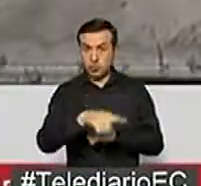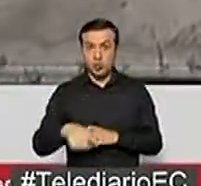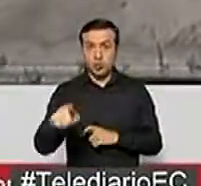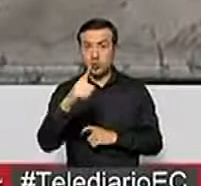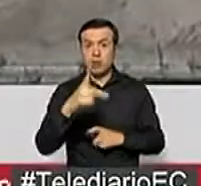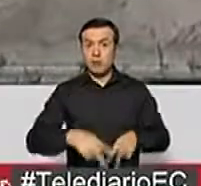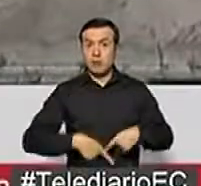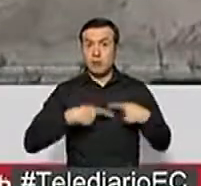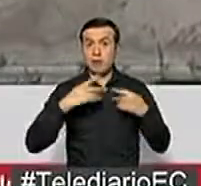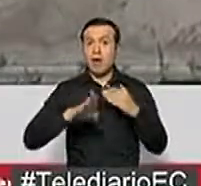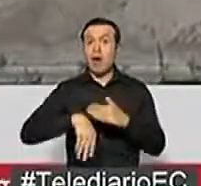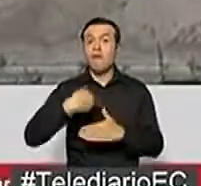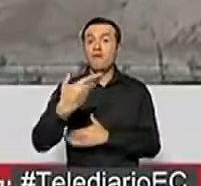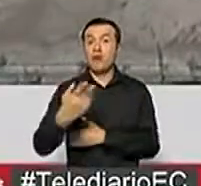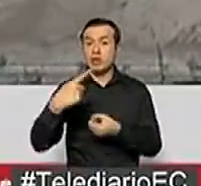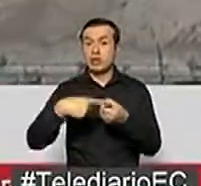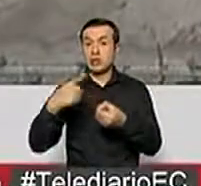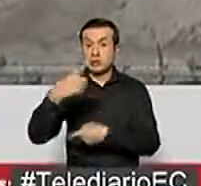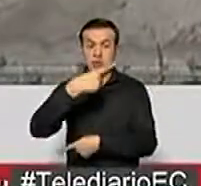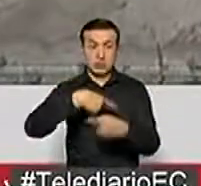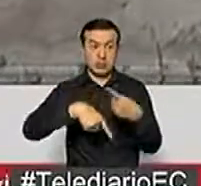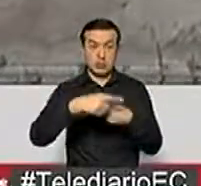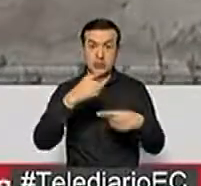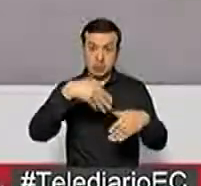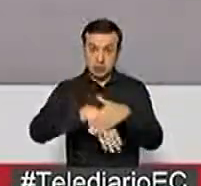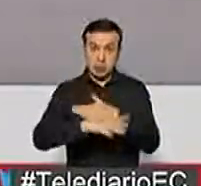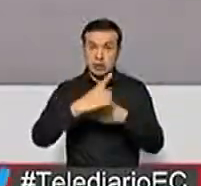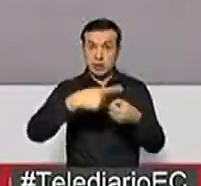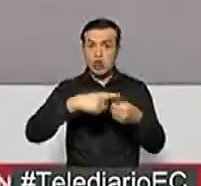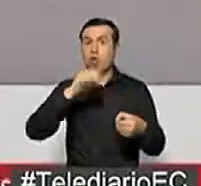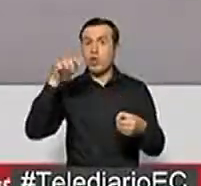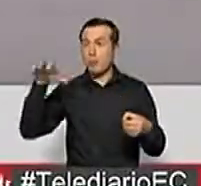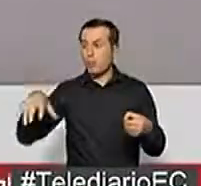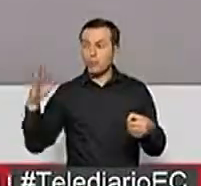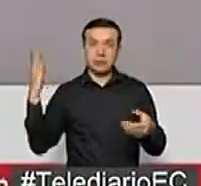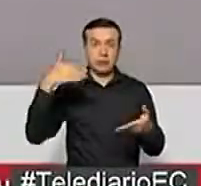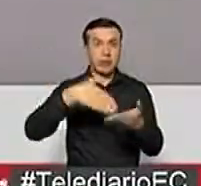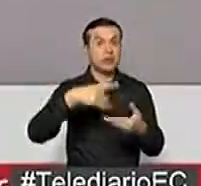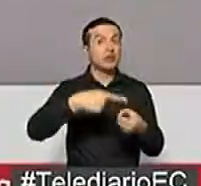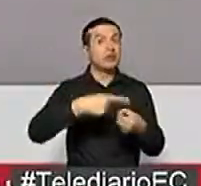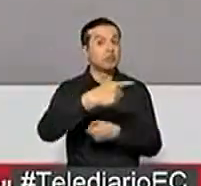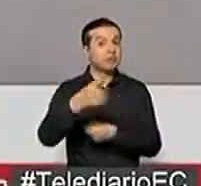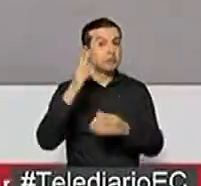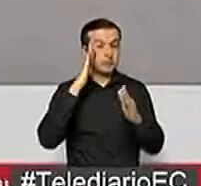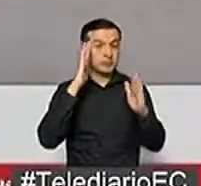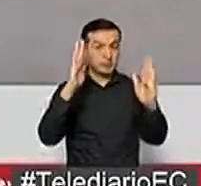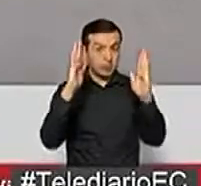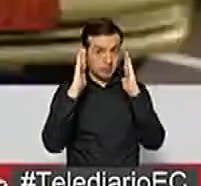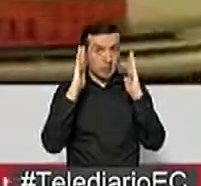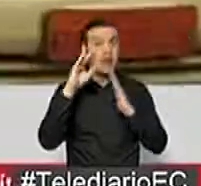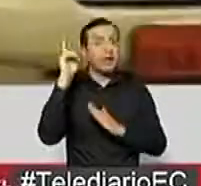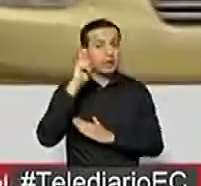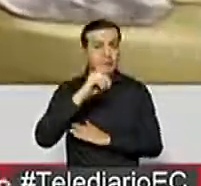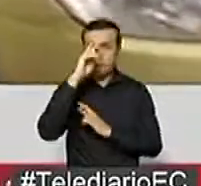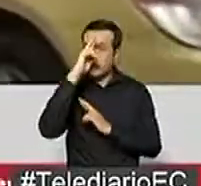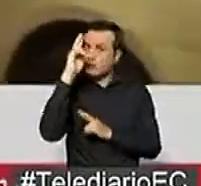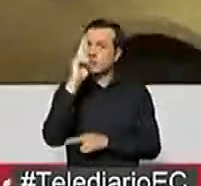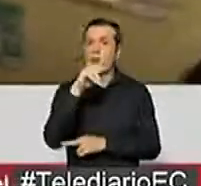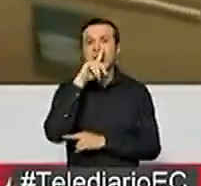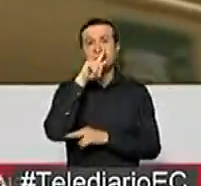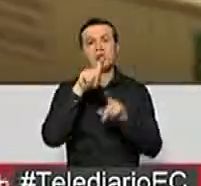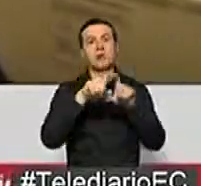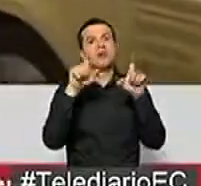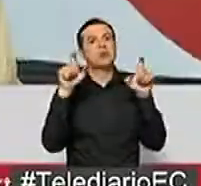de Quito y por cualquier motivo debe venir a la capital desde otra provincia del país, ponga mucha atención. También deberá acatar